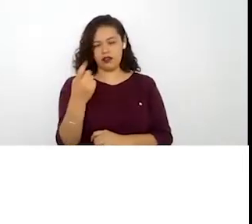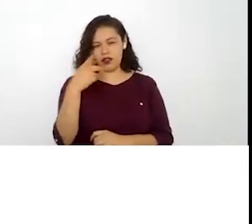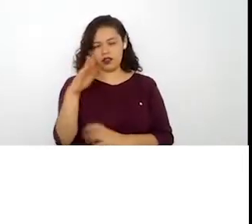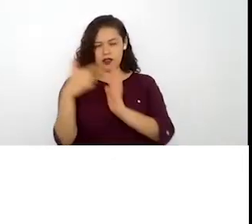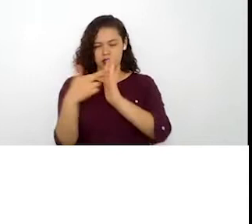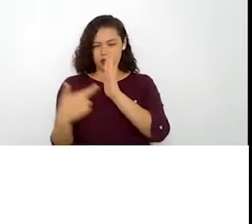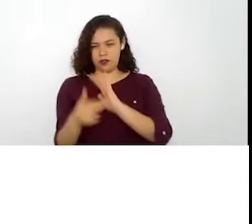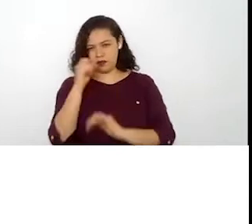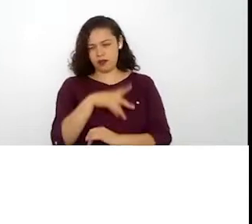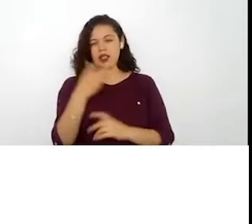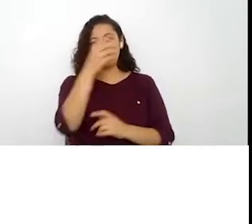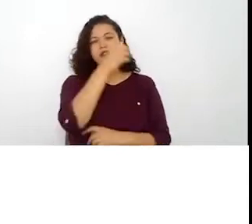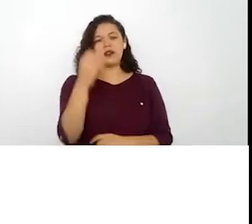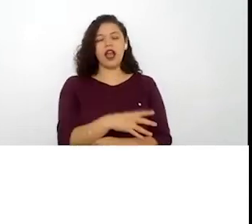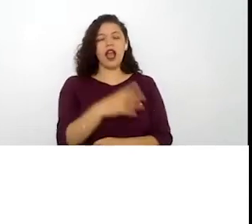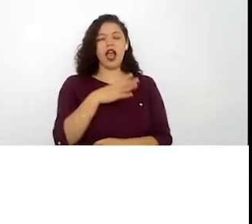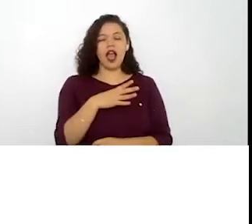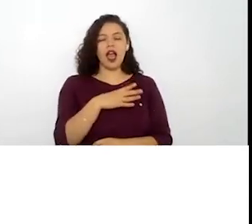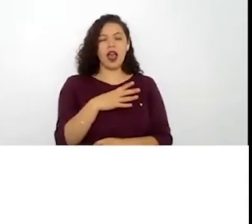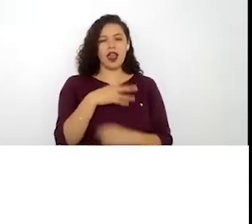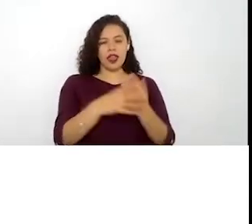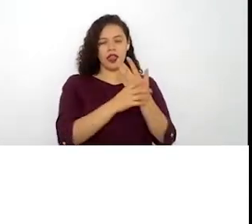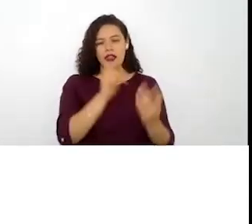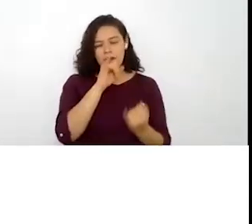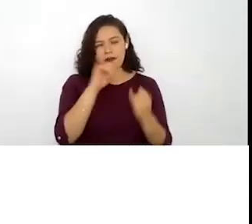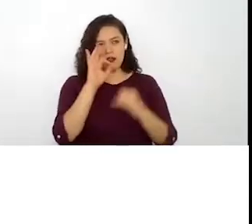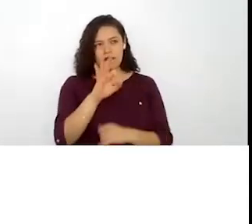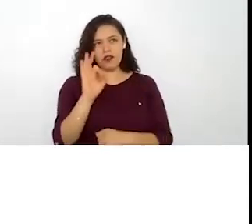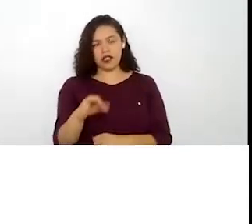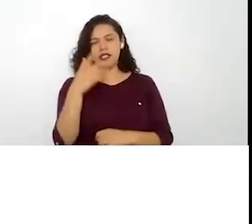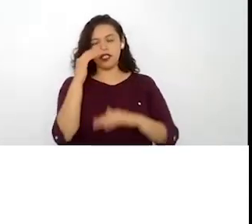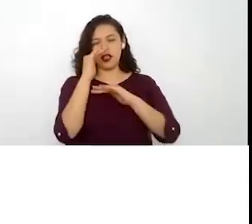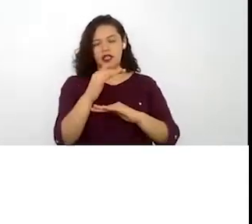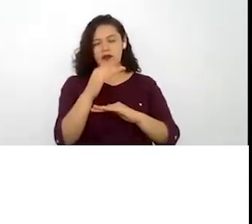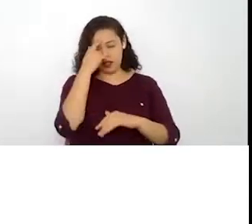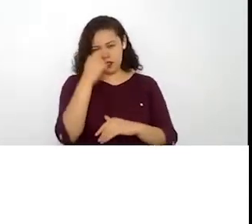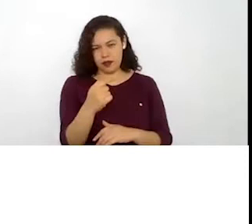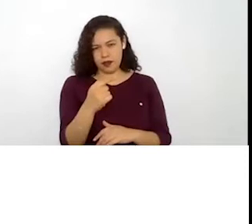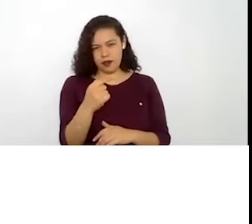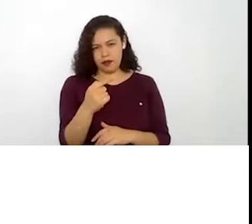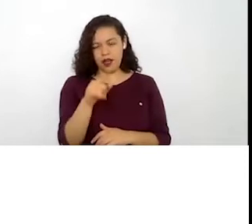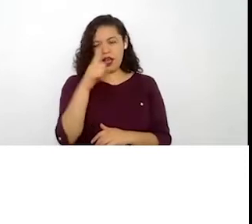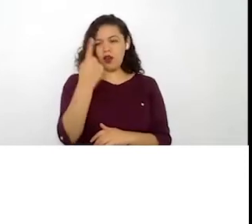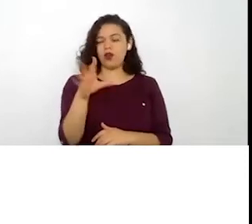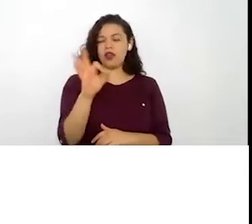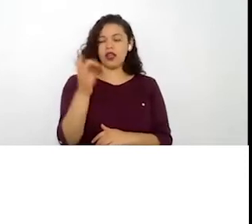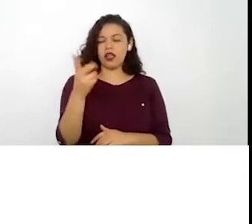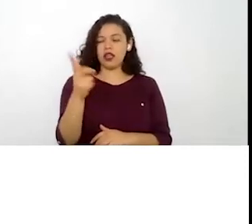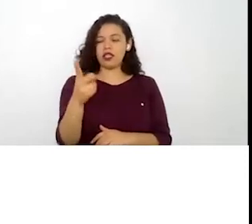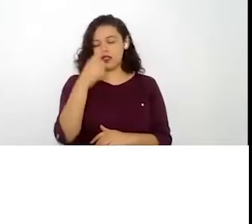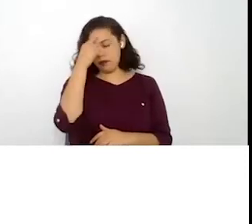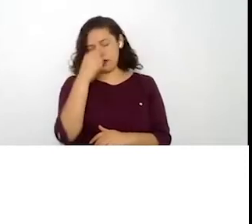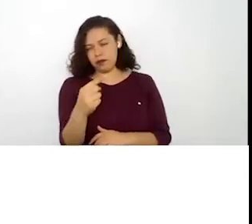que tienen las instituciones así como de la fecha límite que es el primero de diciembre para hacer la entrega de este